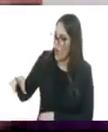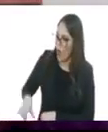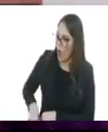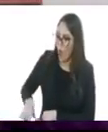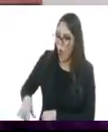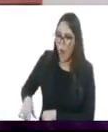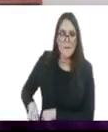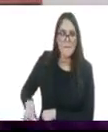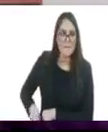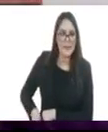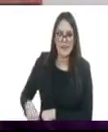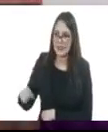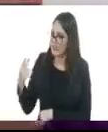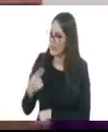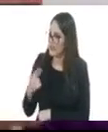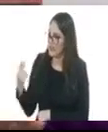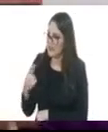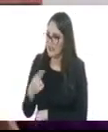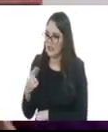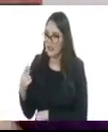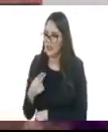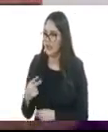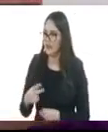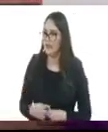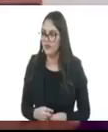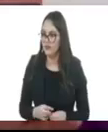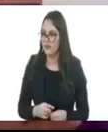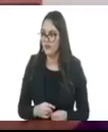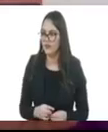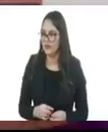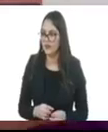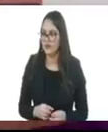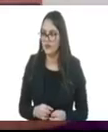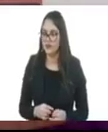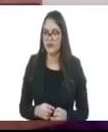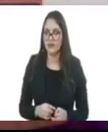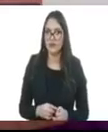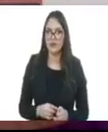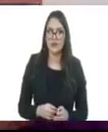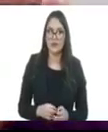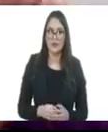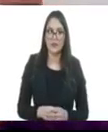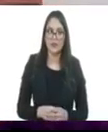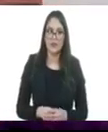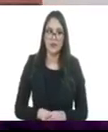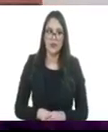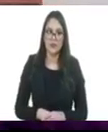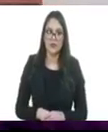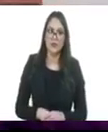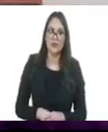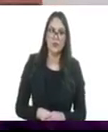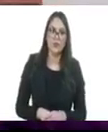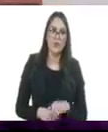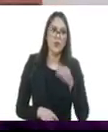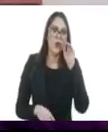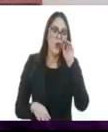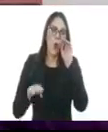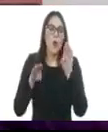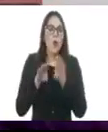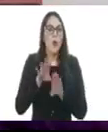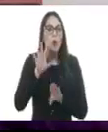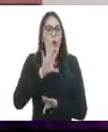Estado y el gobierno federal, cómo revertir los efectos de la